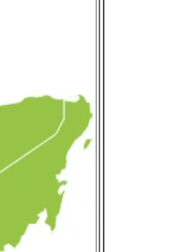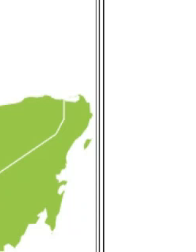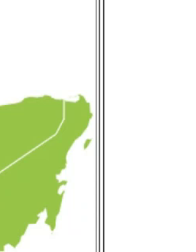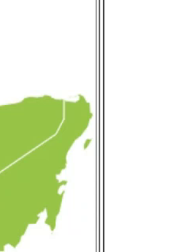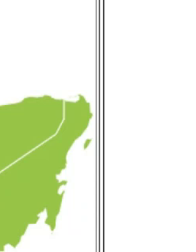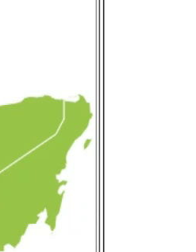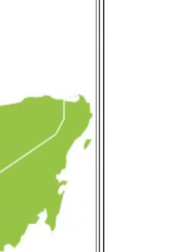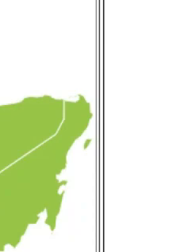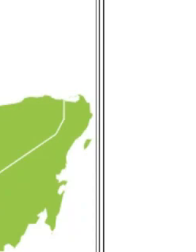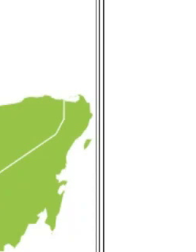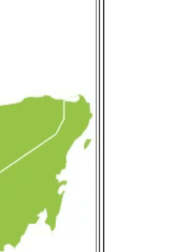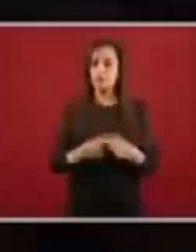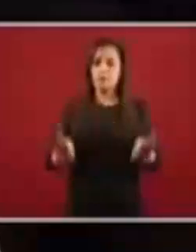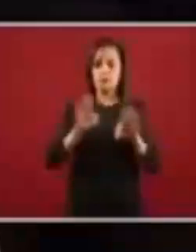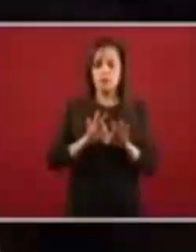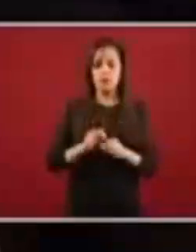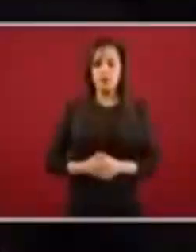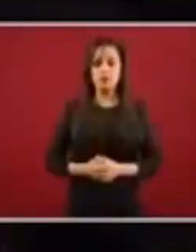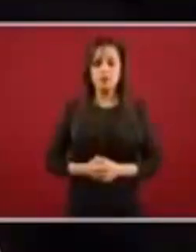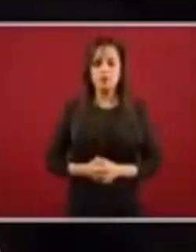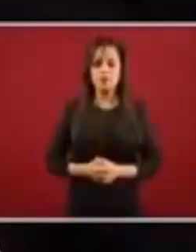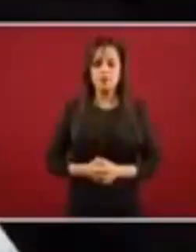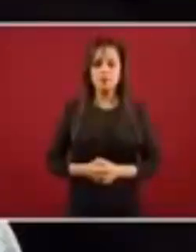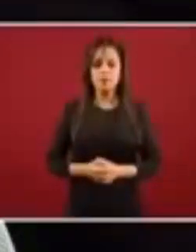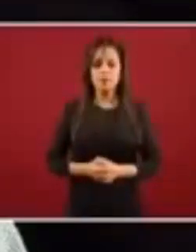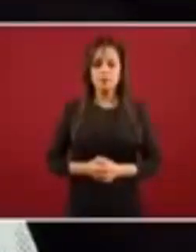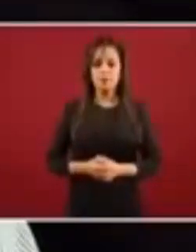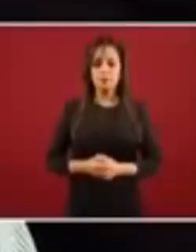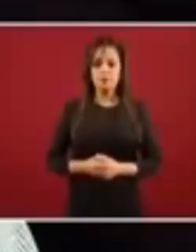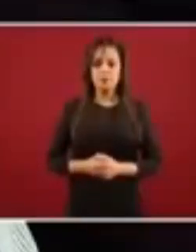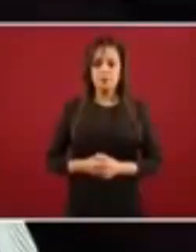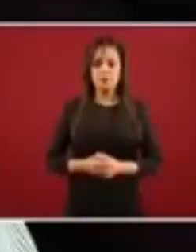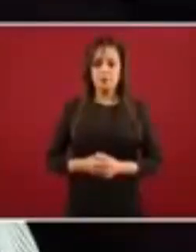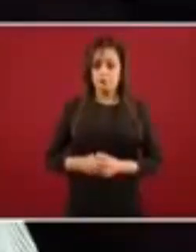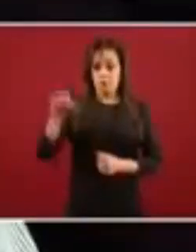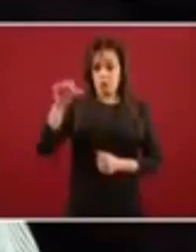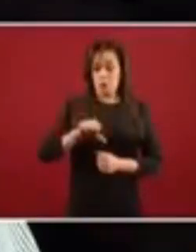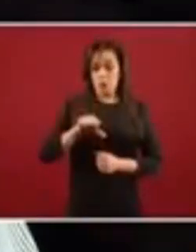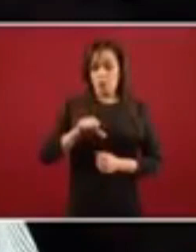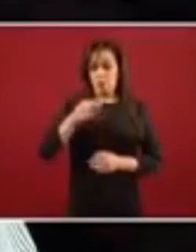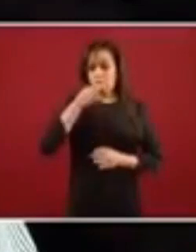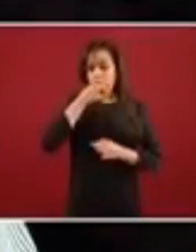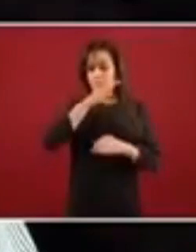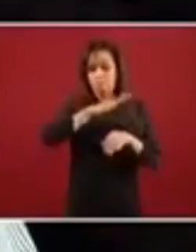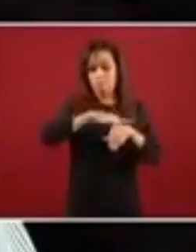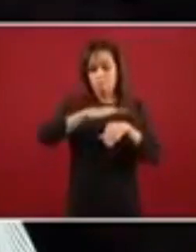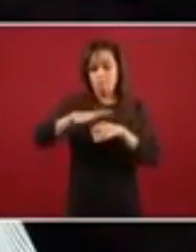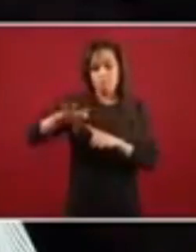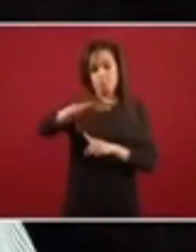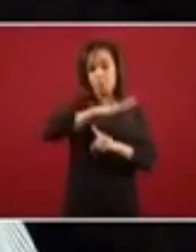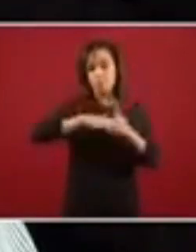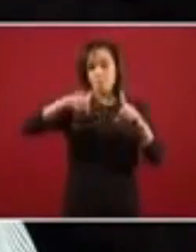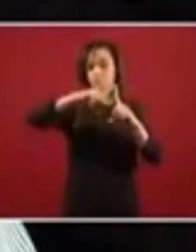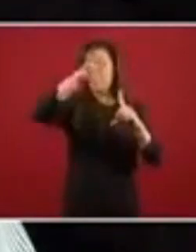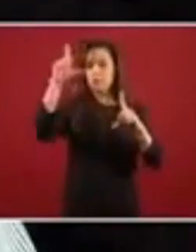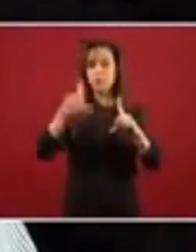es lo que nos dice el doctor. El llamado que hacemos hoy a la sociedad mexicana